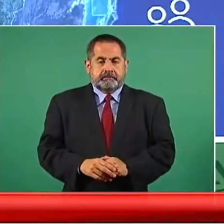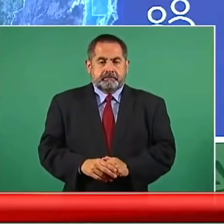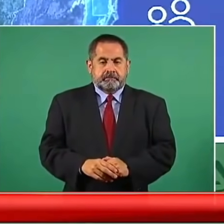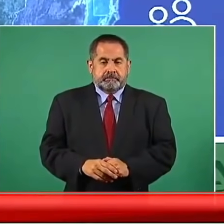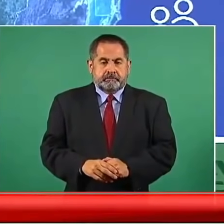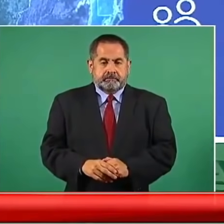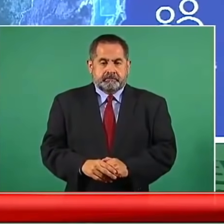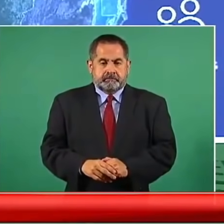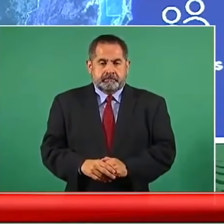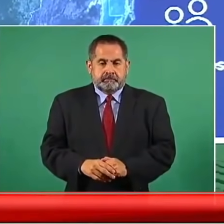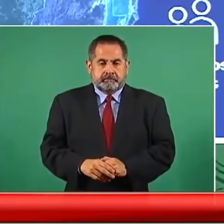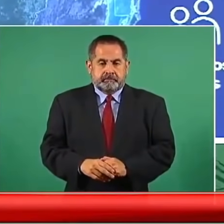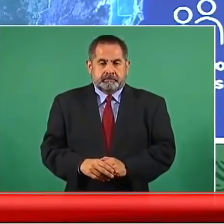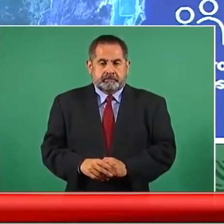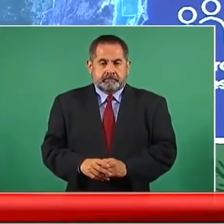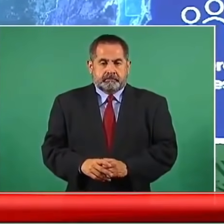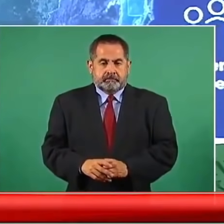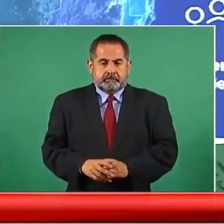Aquí, pues,